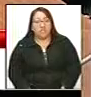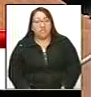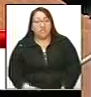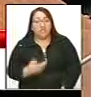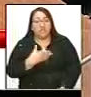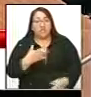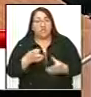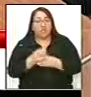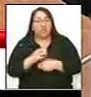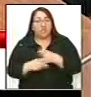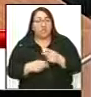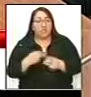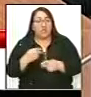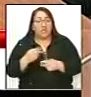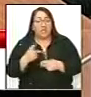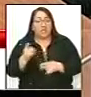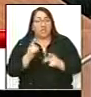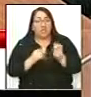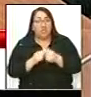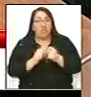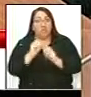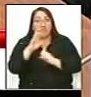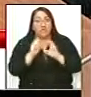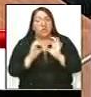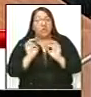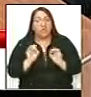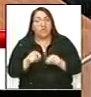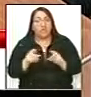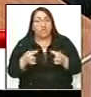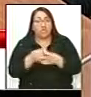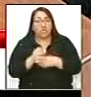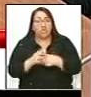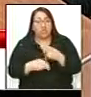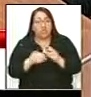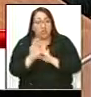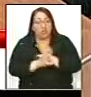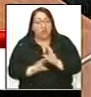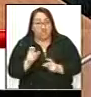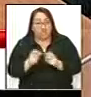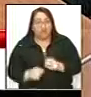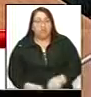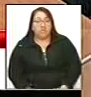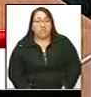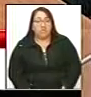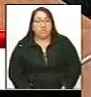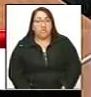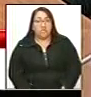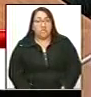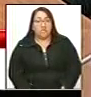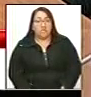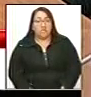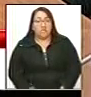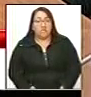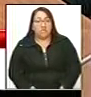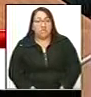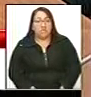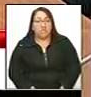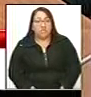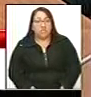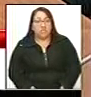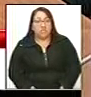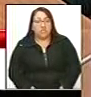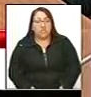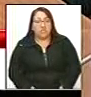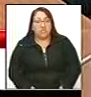Protección al Consumidor y, como pueden ver en la diapositiva, justamente este Consejo Nacional de Protección al Consumidor está conformado, toda la diapositiva completa por